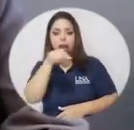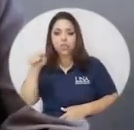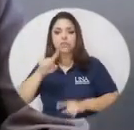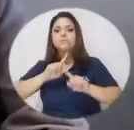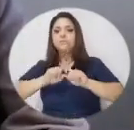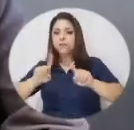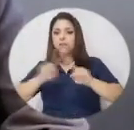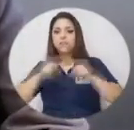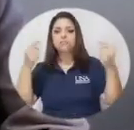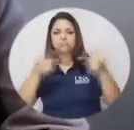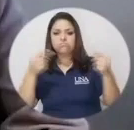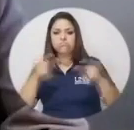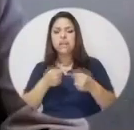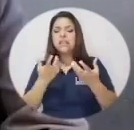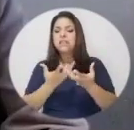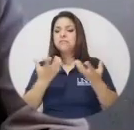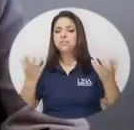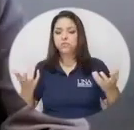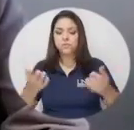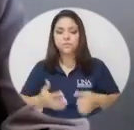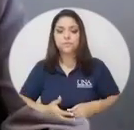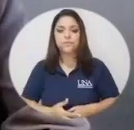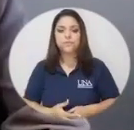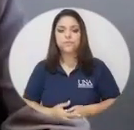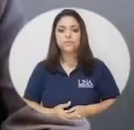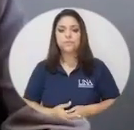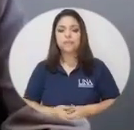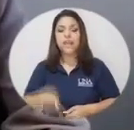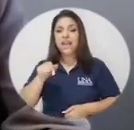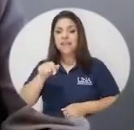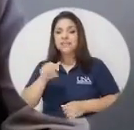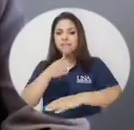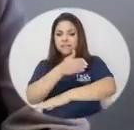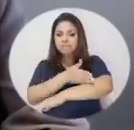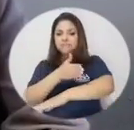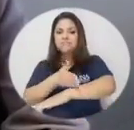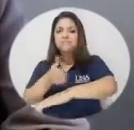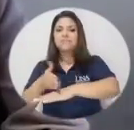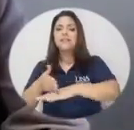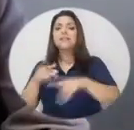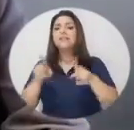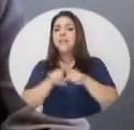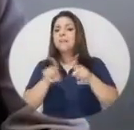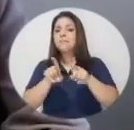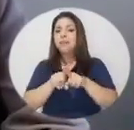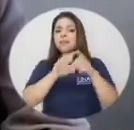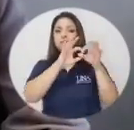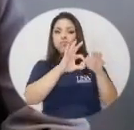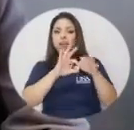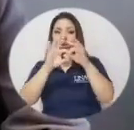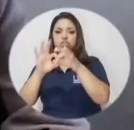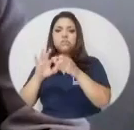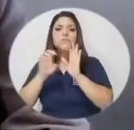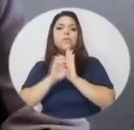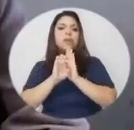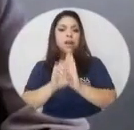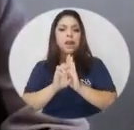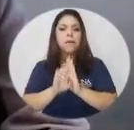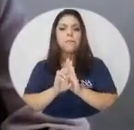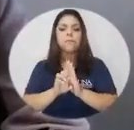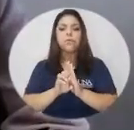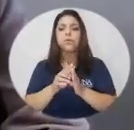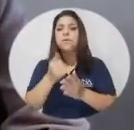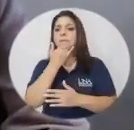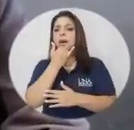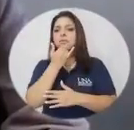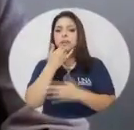bastante polémica y división. Y en este deterioro también de esas relaciones,